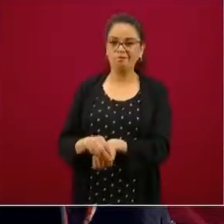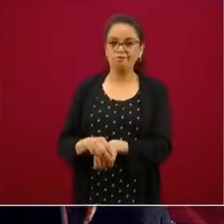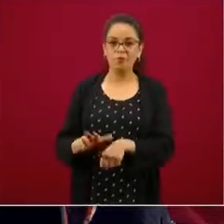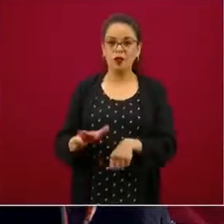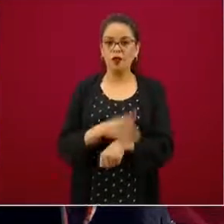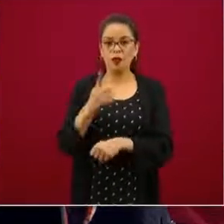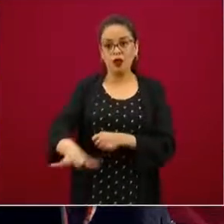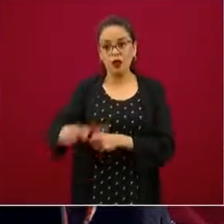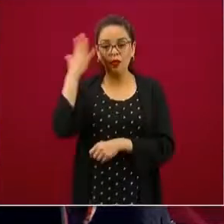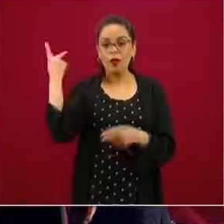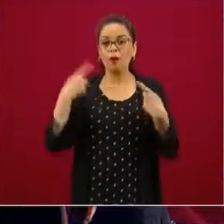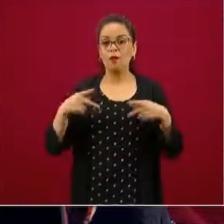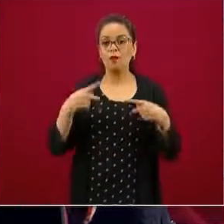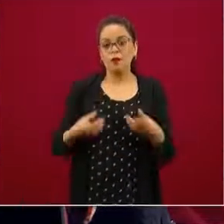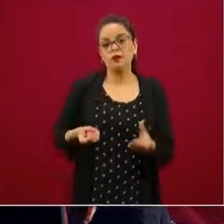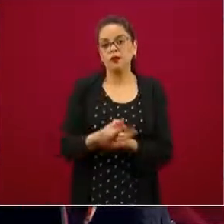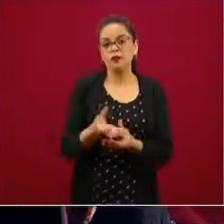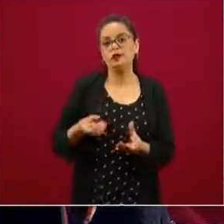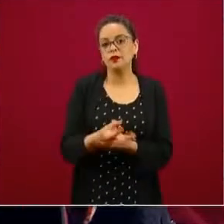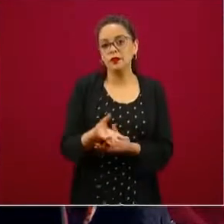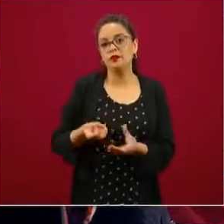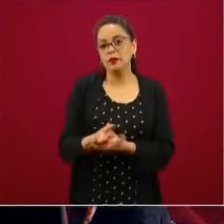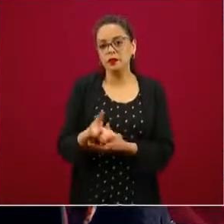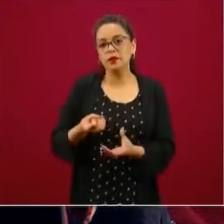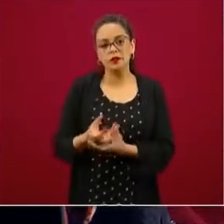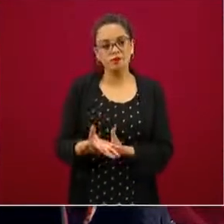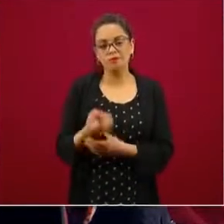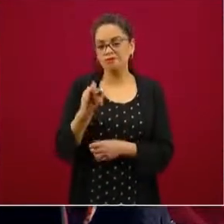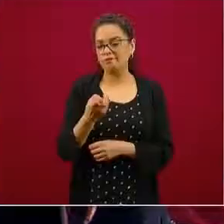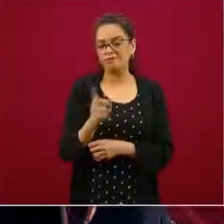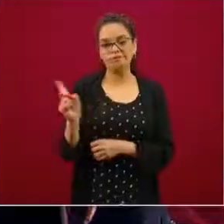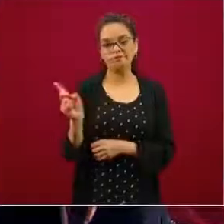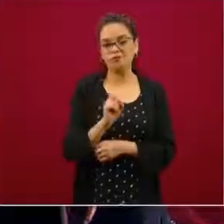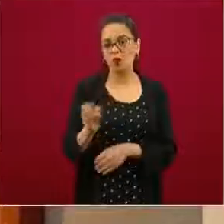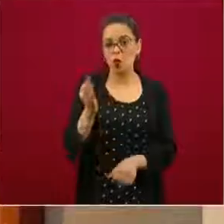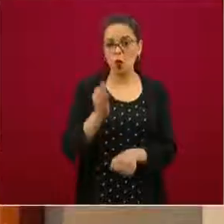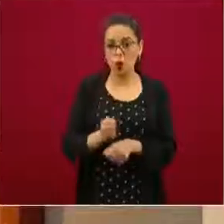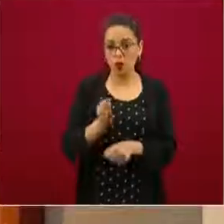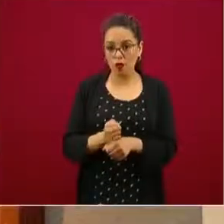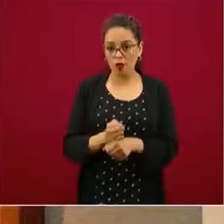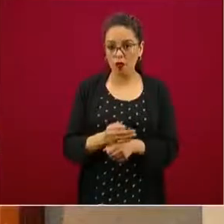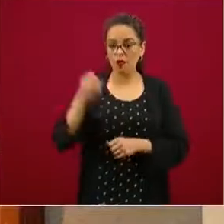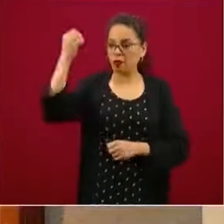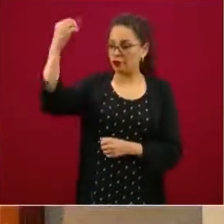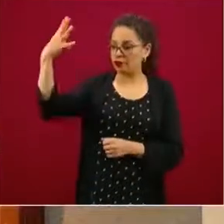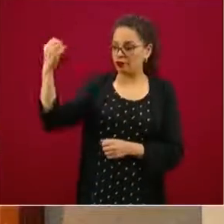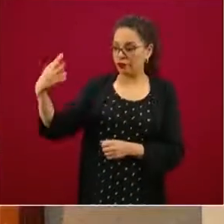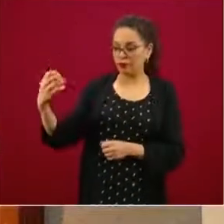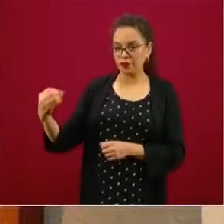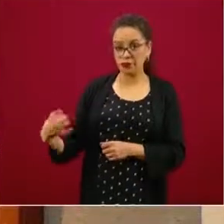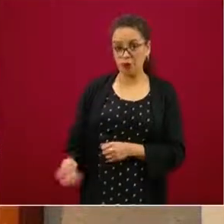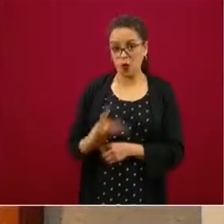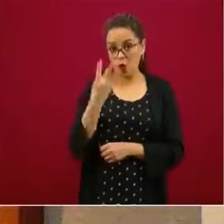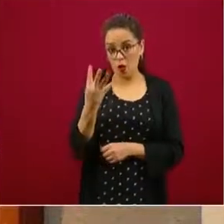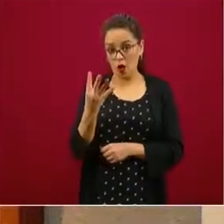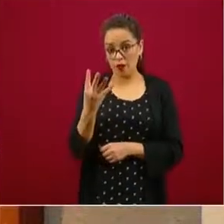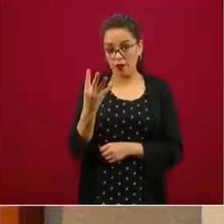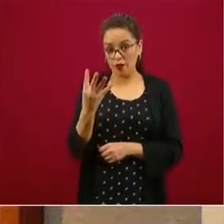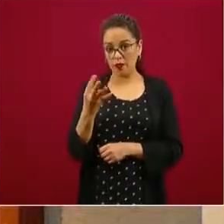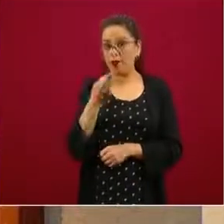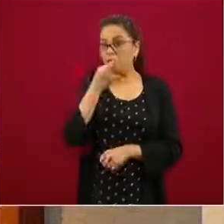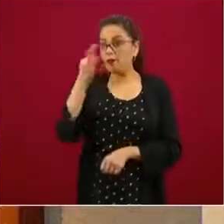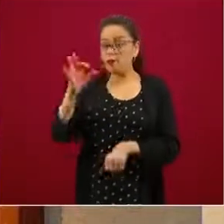demasiado acelerado. En este momento, si de los 4 indicadores del semáforo, 1 es